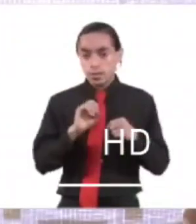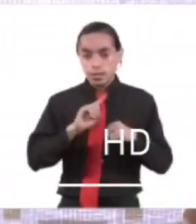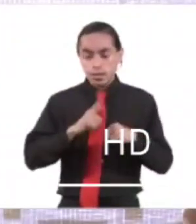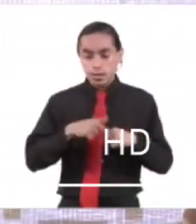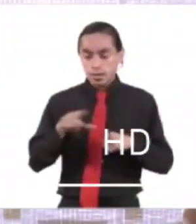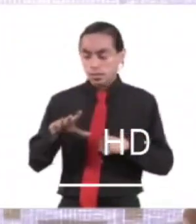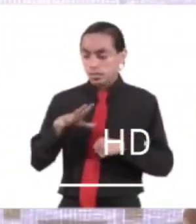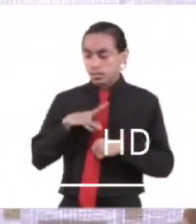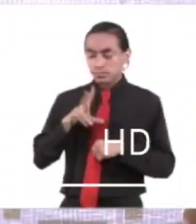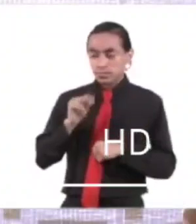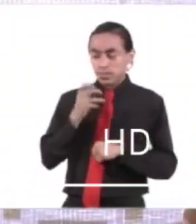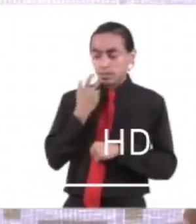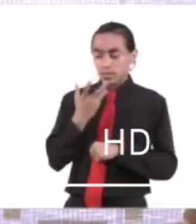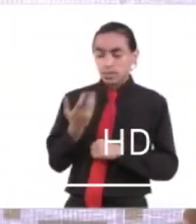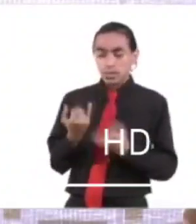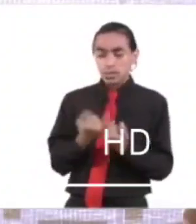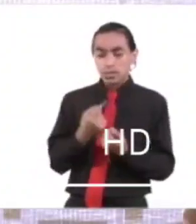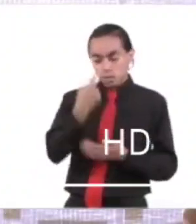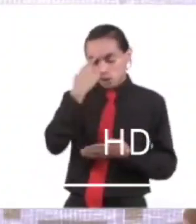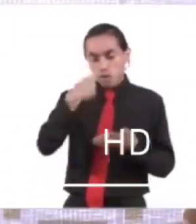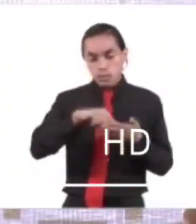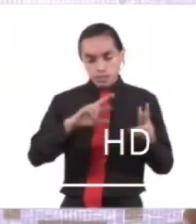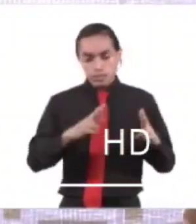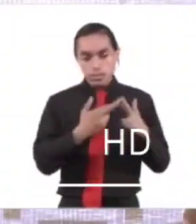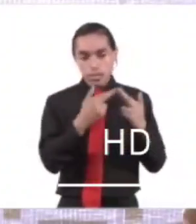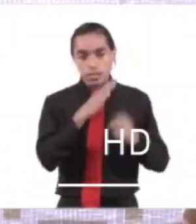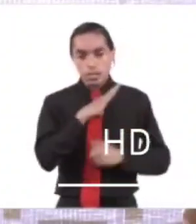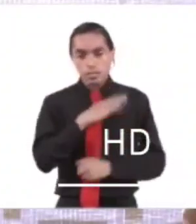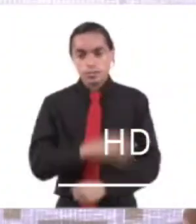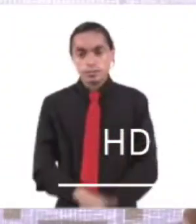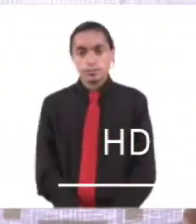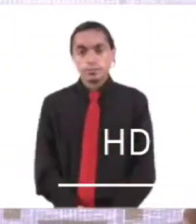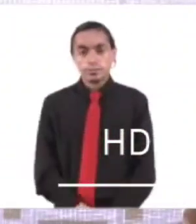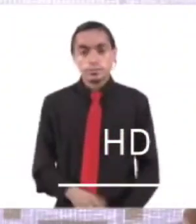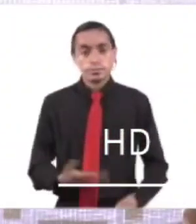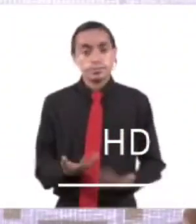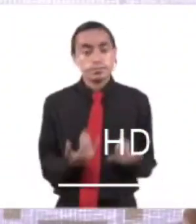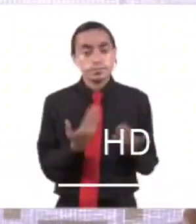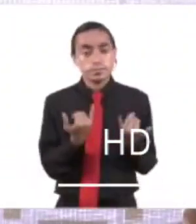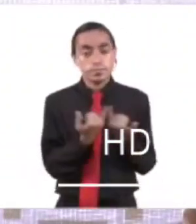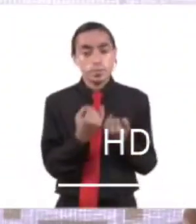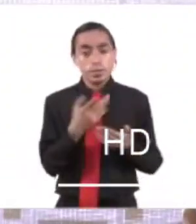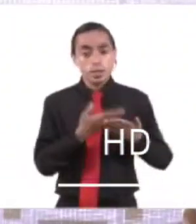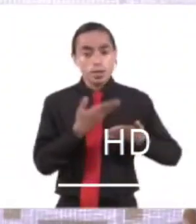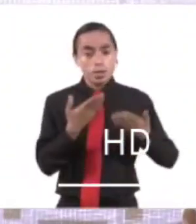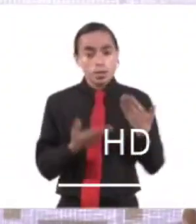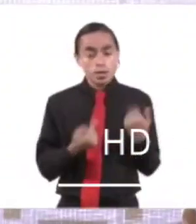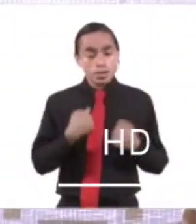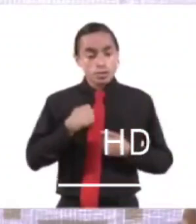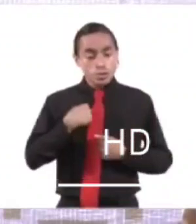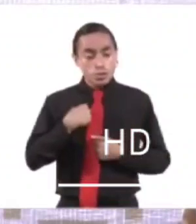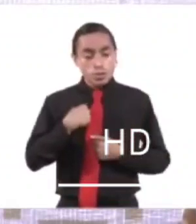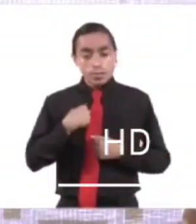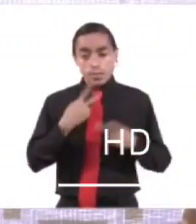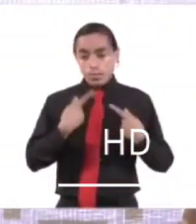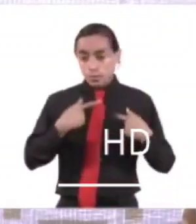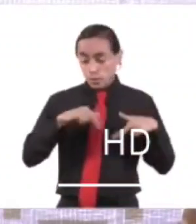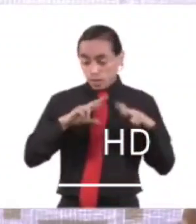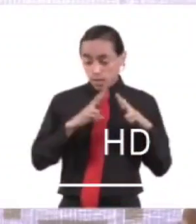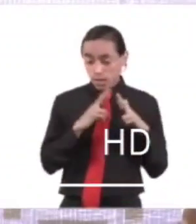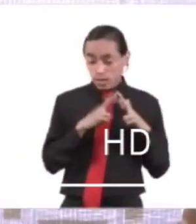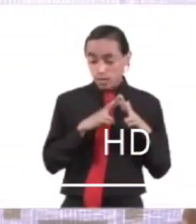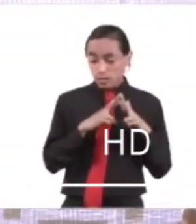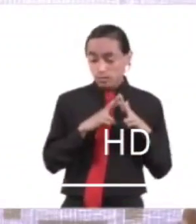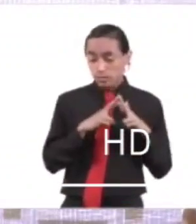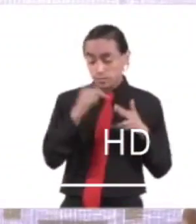intolerancia, supongo que hay algo de religioso. Ahora tampoco me gusta describirme como una persona